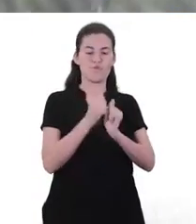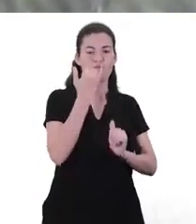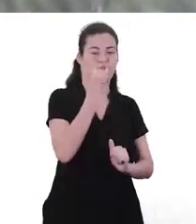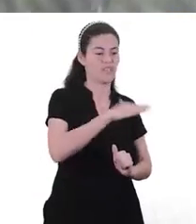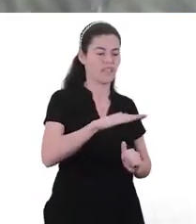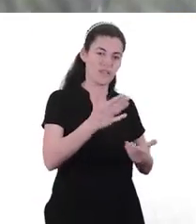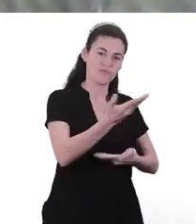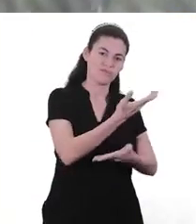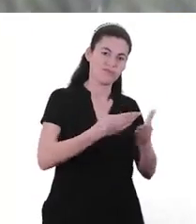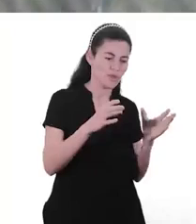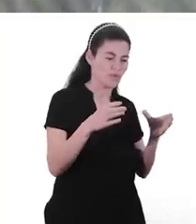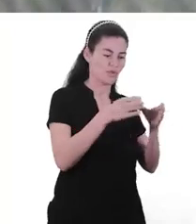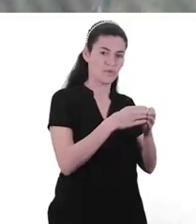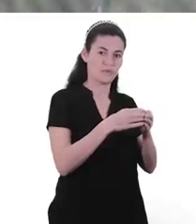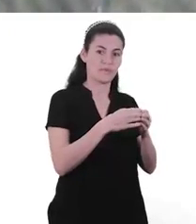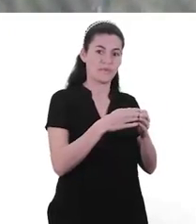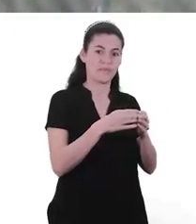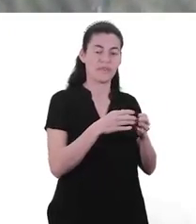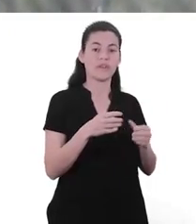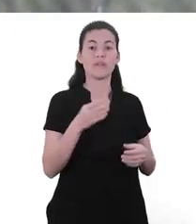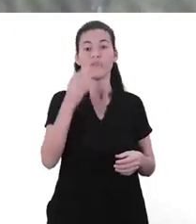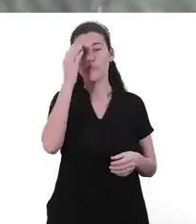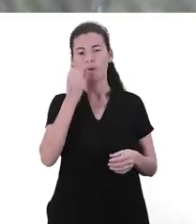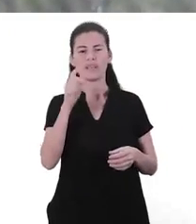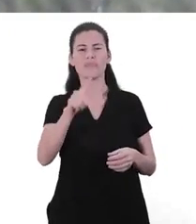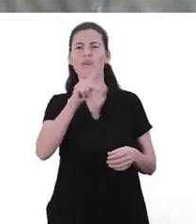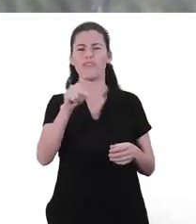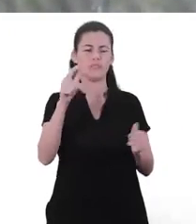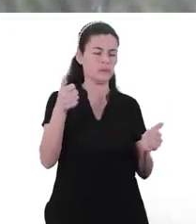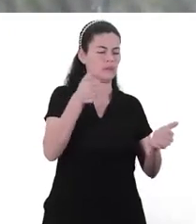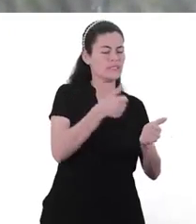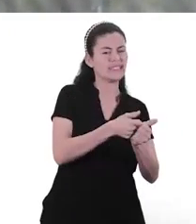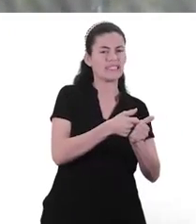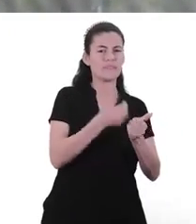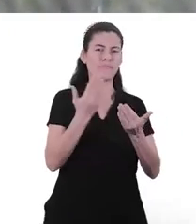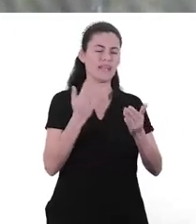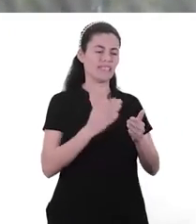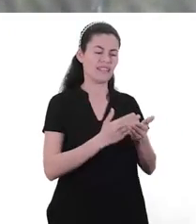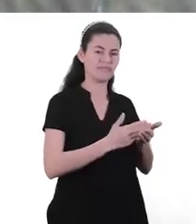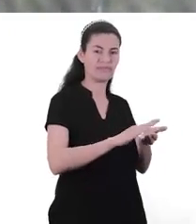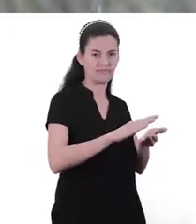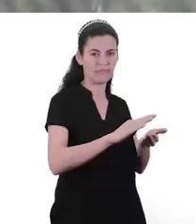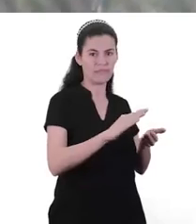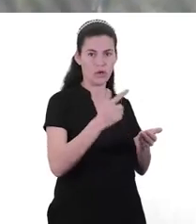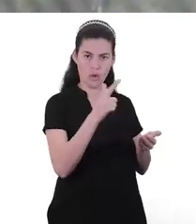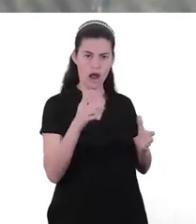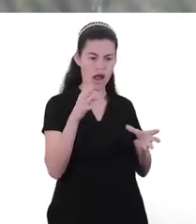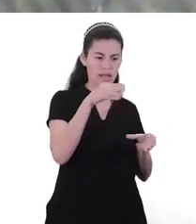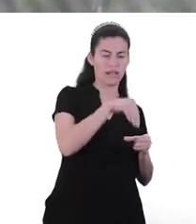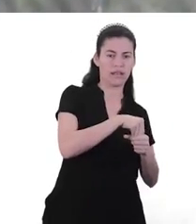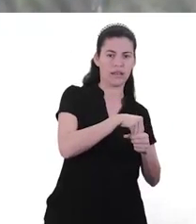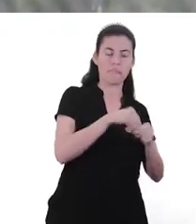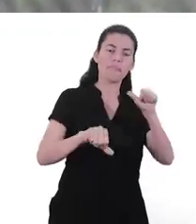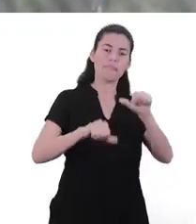Y pasa todo eso cuando hacemos eso, cuando viene otra vez el profe, es como que lo estamos apartando. No estamos, incluyendo. Claro, tal